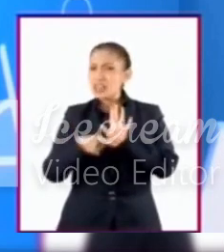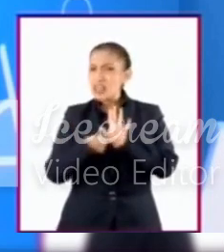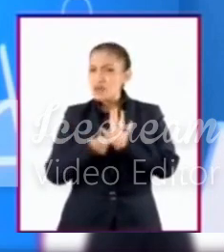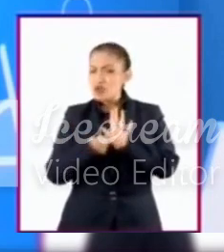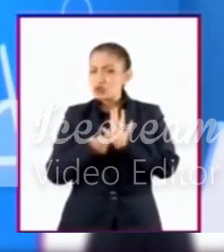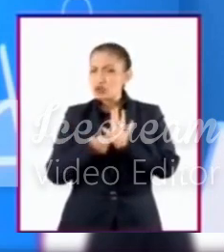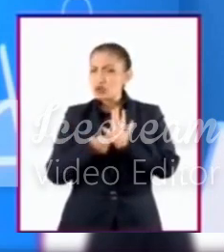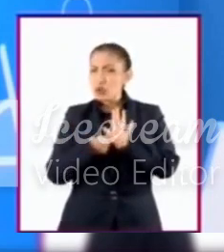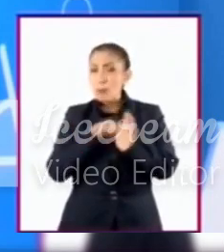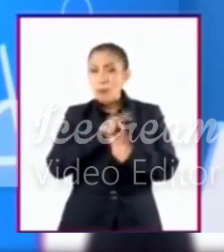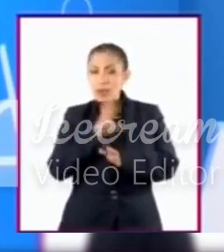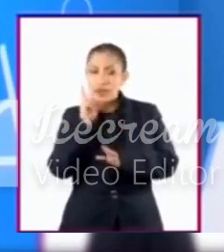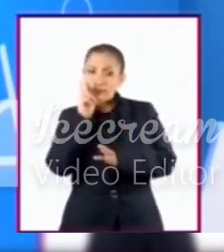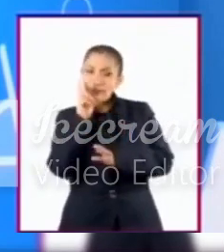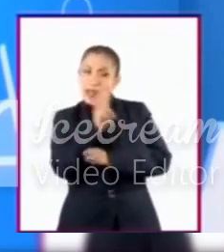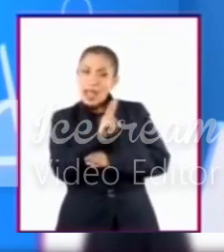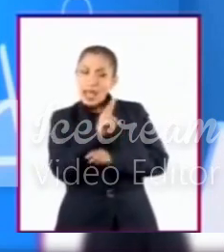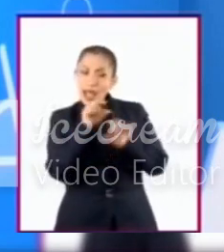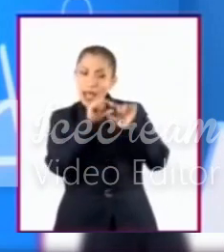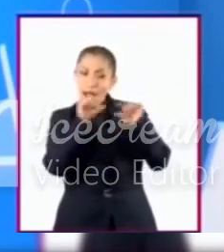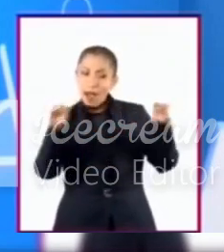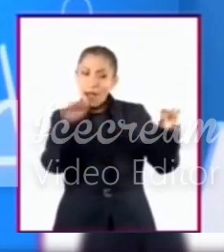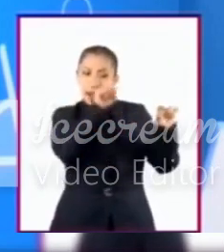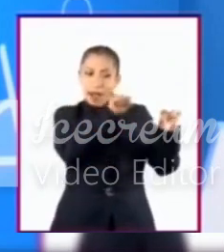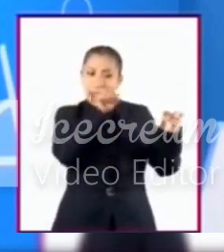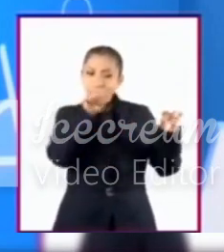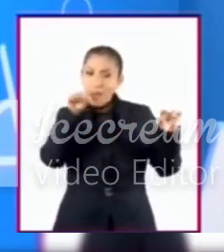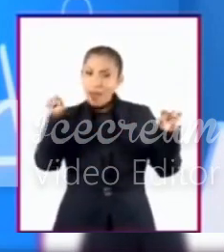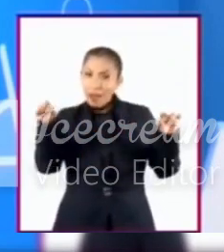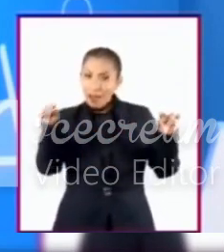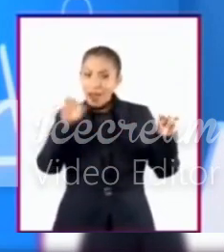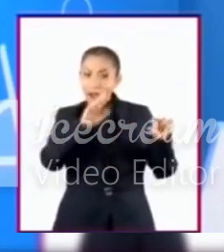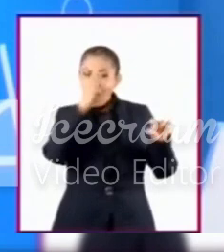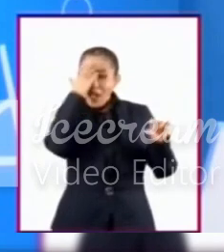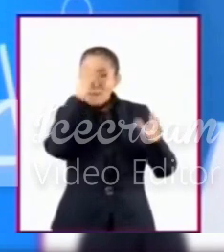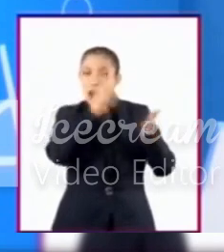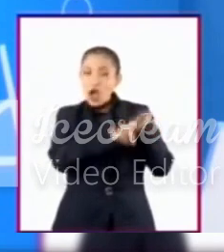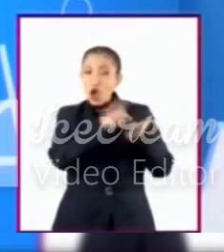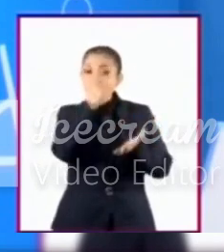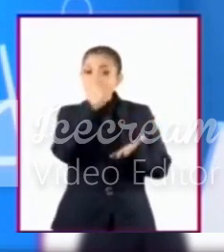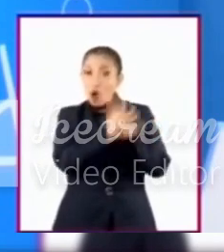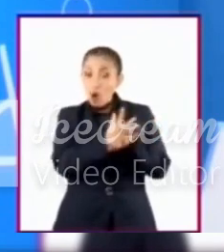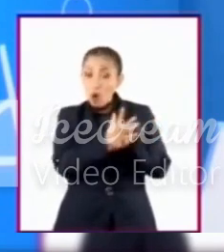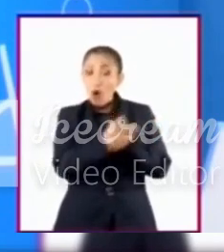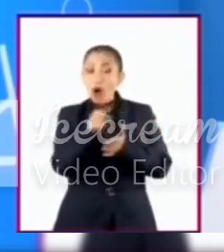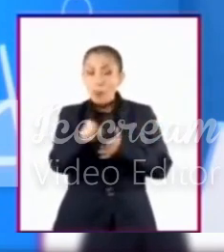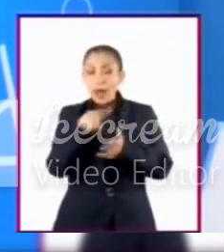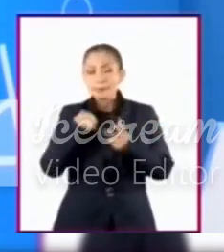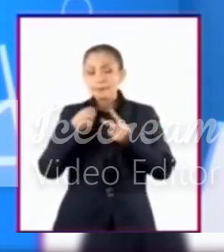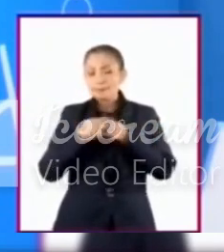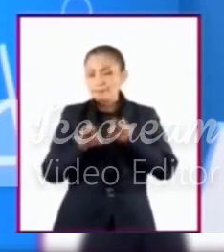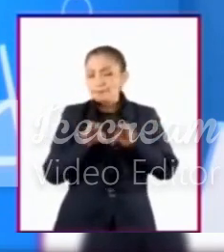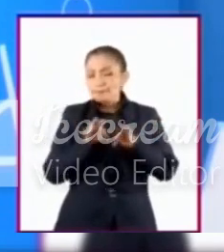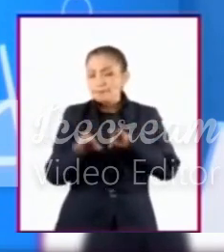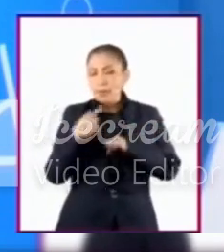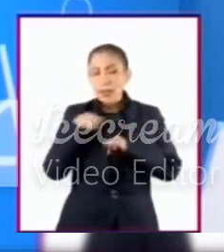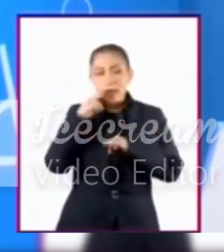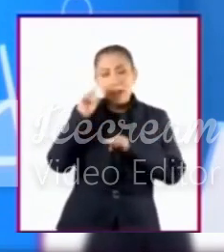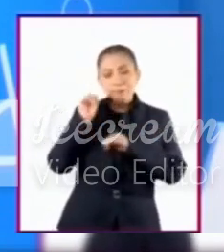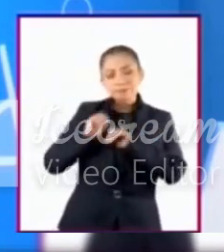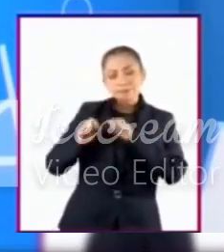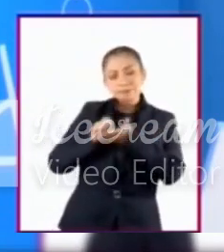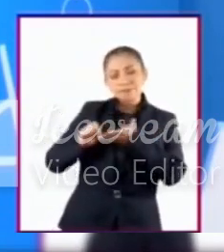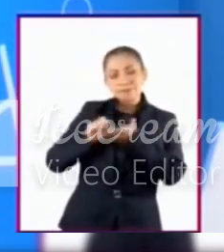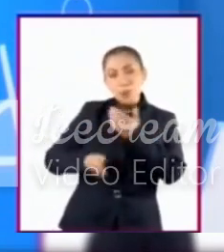los cuales podrán ubicar en la recta numérica, reconocer su valor absoluto, operar con ellos y plantear